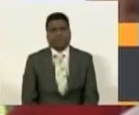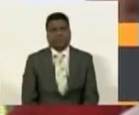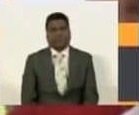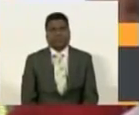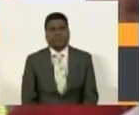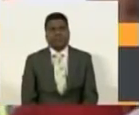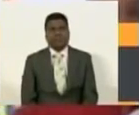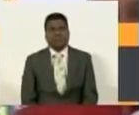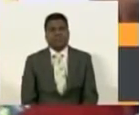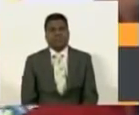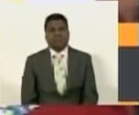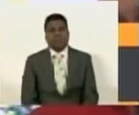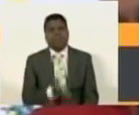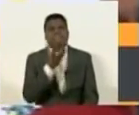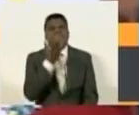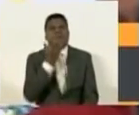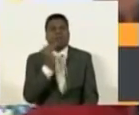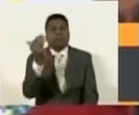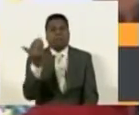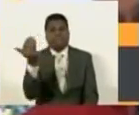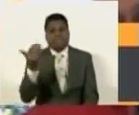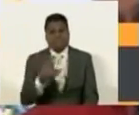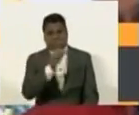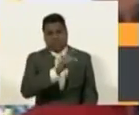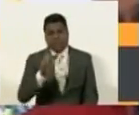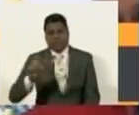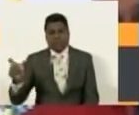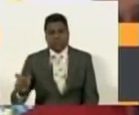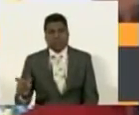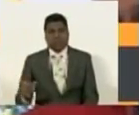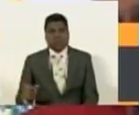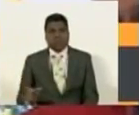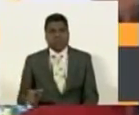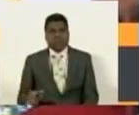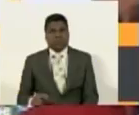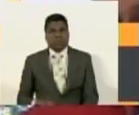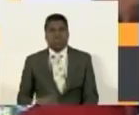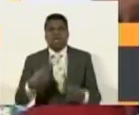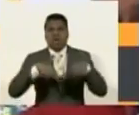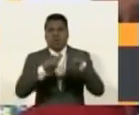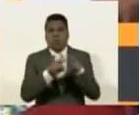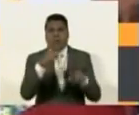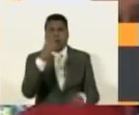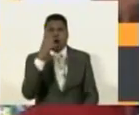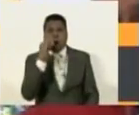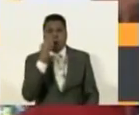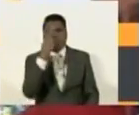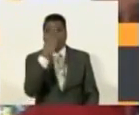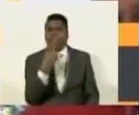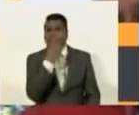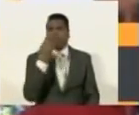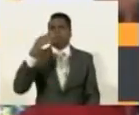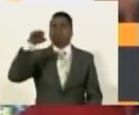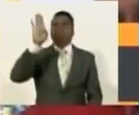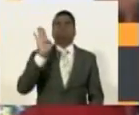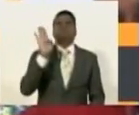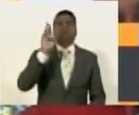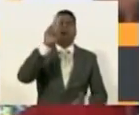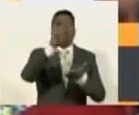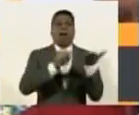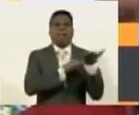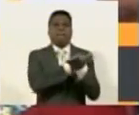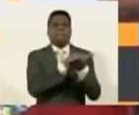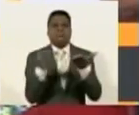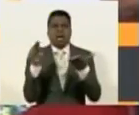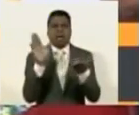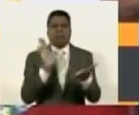Que no le pase que venga alguien como Brouwer Carías y haga un decreto, y un presidente como Carmona y un señor como Daniel Romero, y lean que se acabó